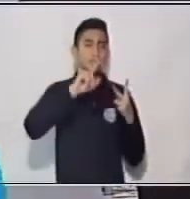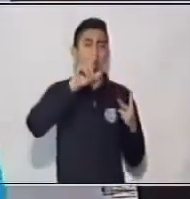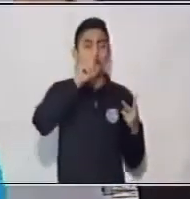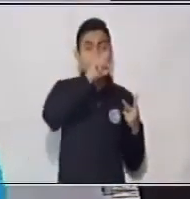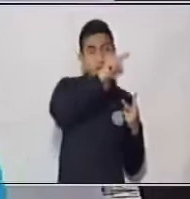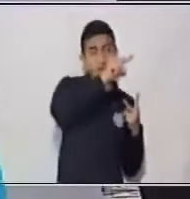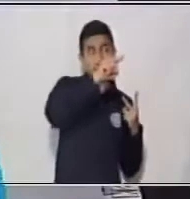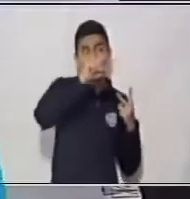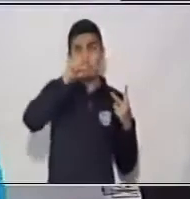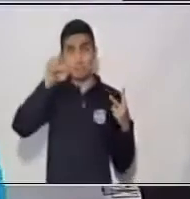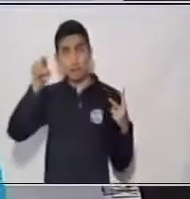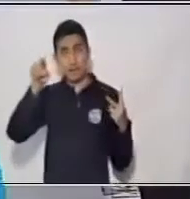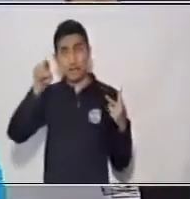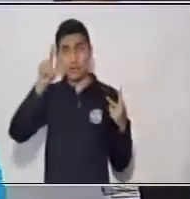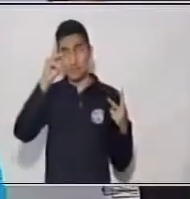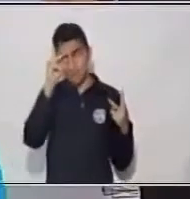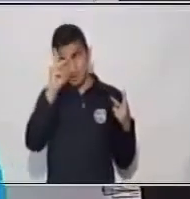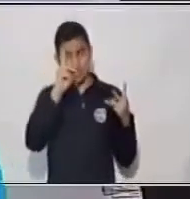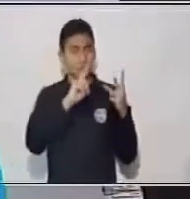semanas,